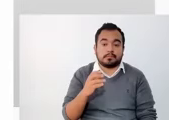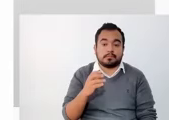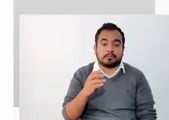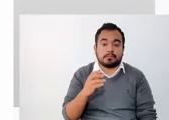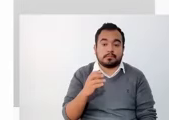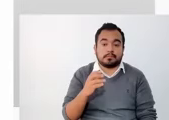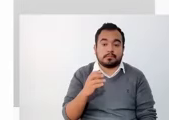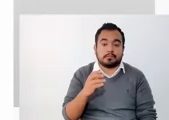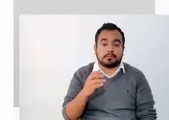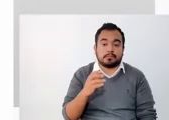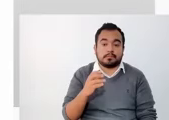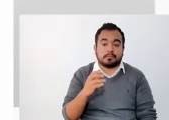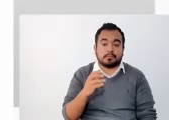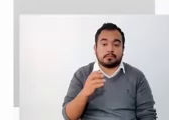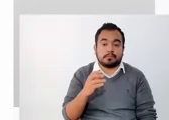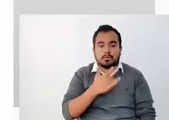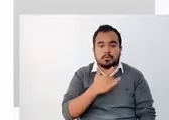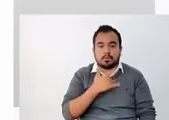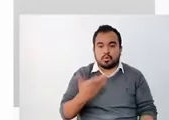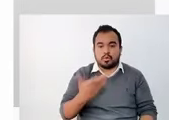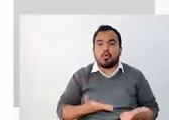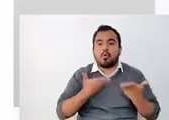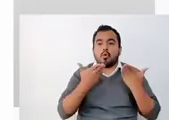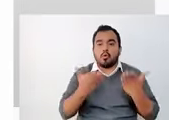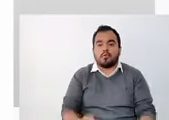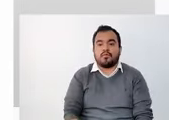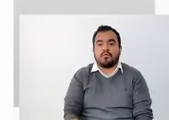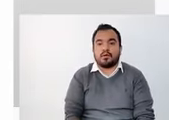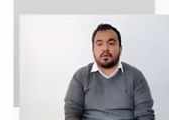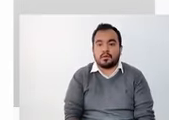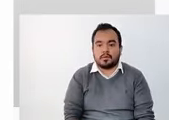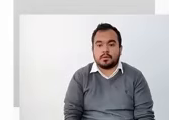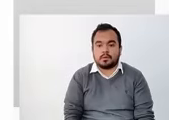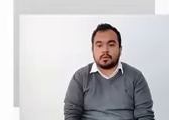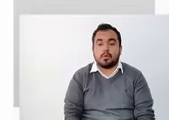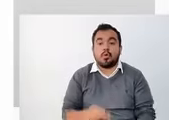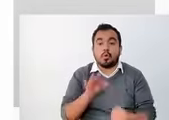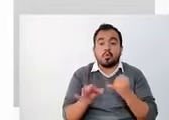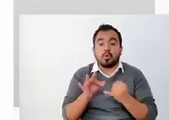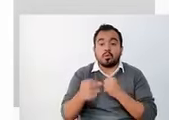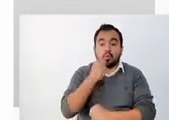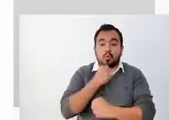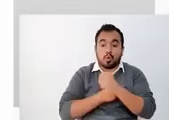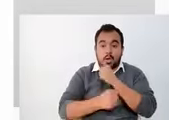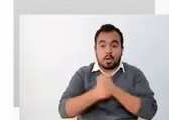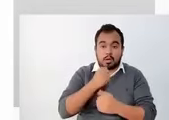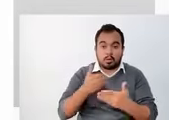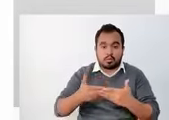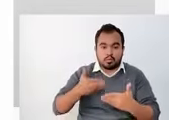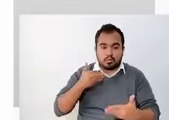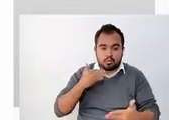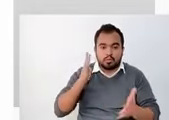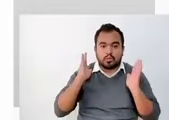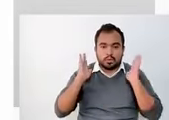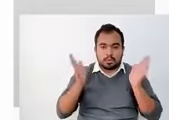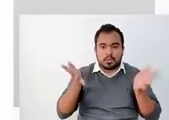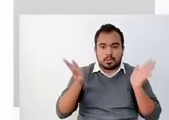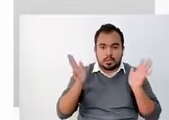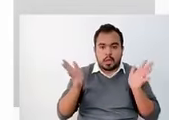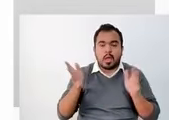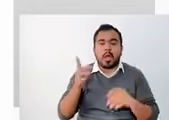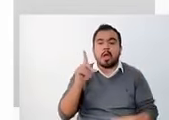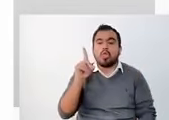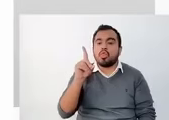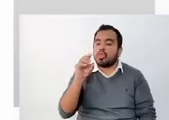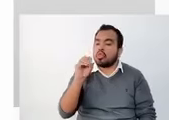En los últimos años, esto ya se ha superado. Los penalistas, en la dogmática mayoritaria y la teoría del